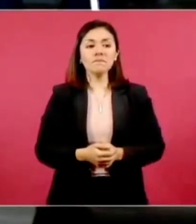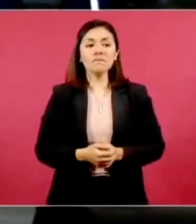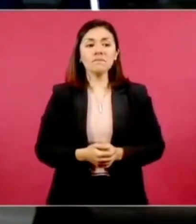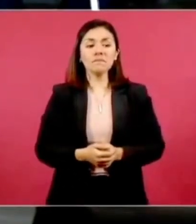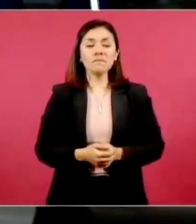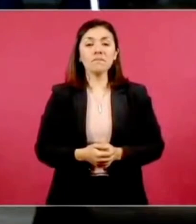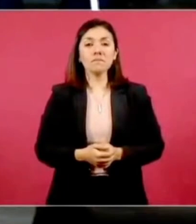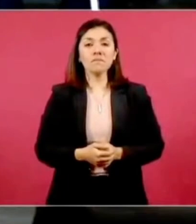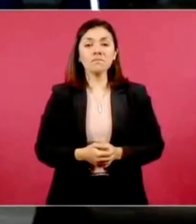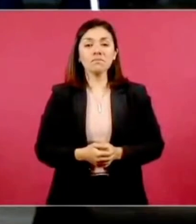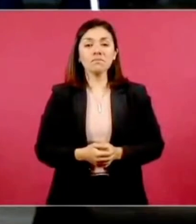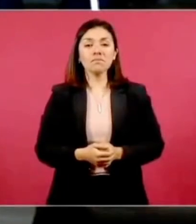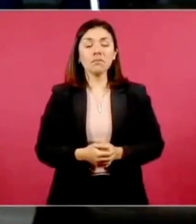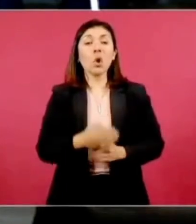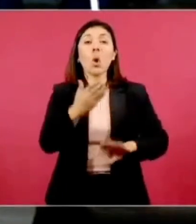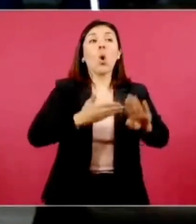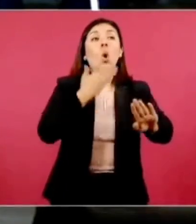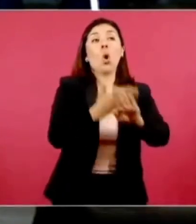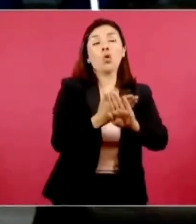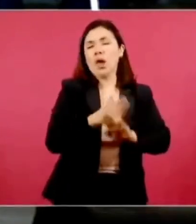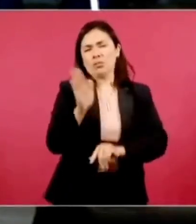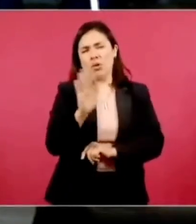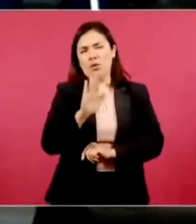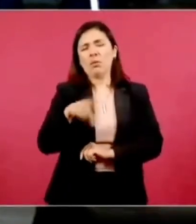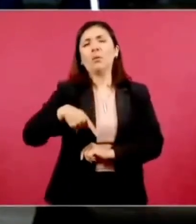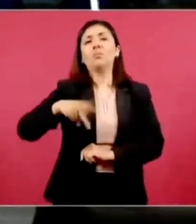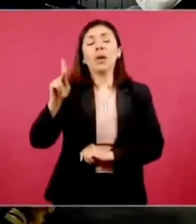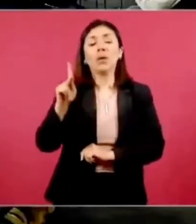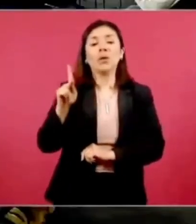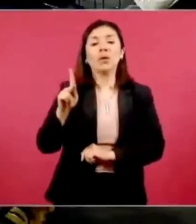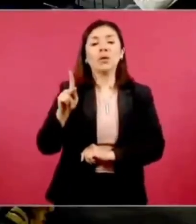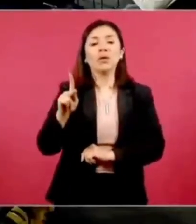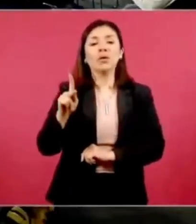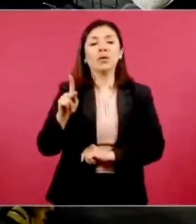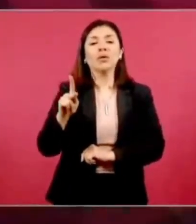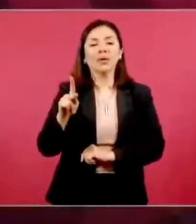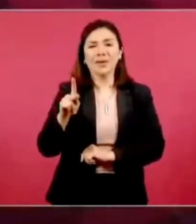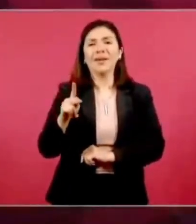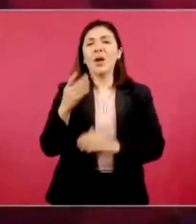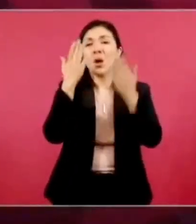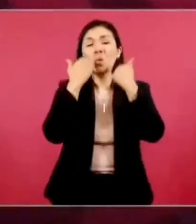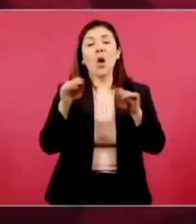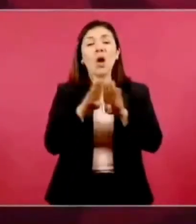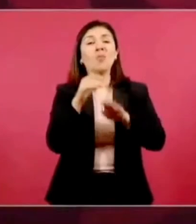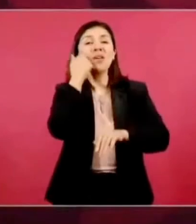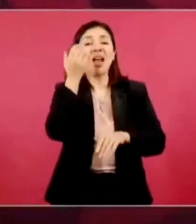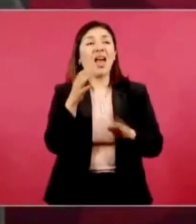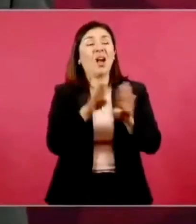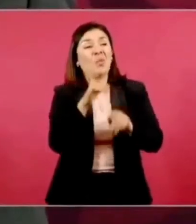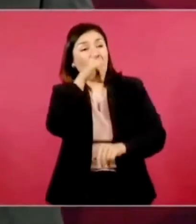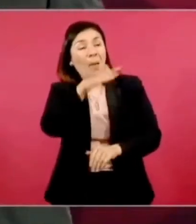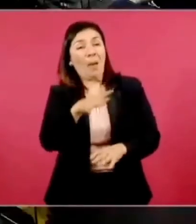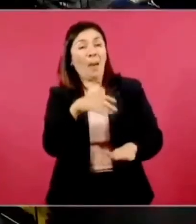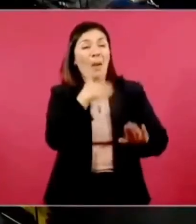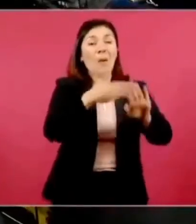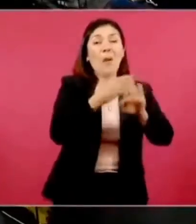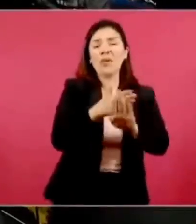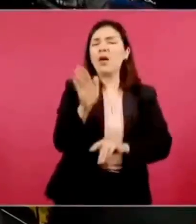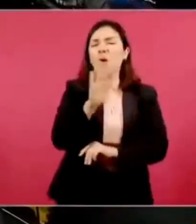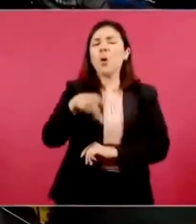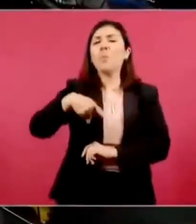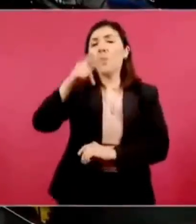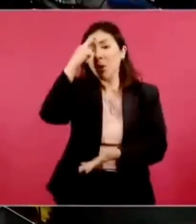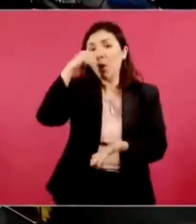como en agravio de nadie, pero hay muchos que dicen que no es grilla, no es grilla, no es grilla, pero hay muchos dirían que en mi creen pueblo. que está mejor